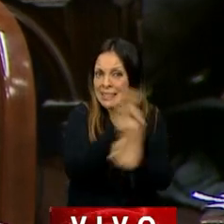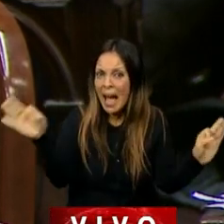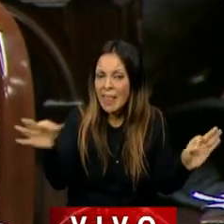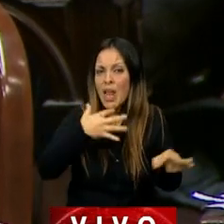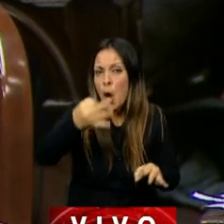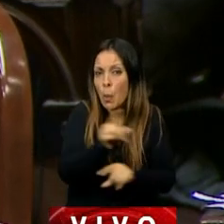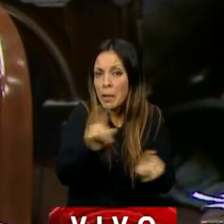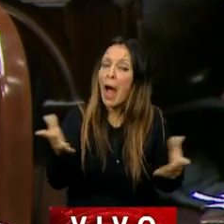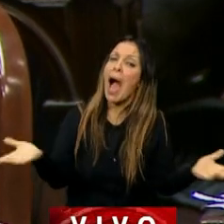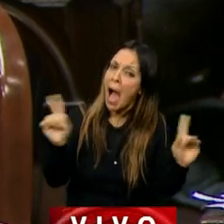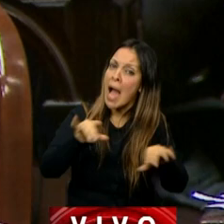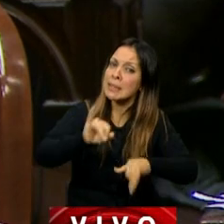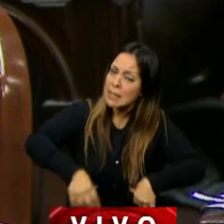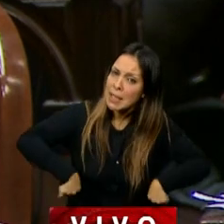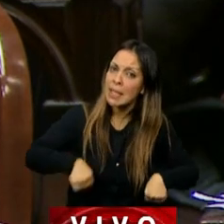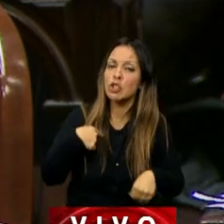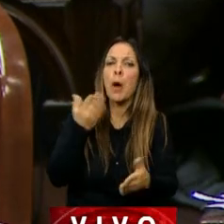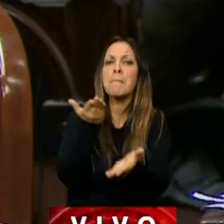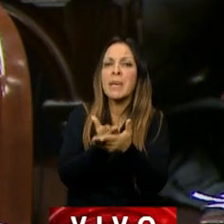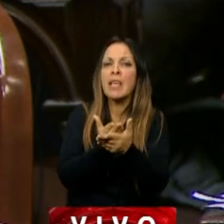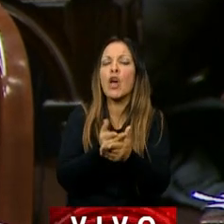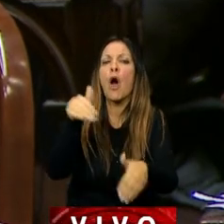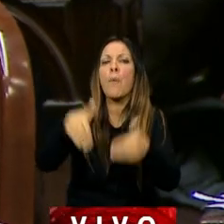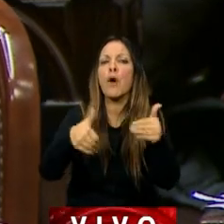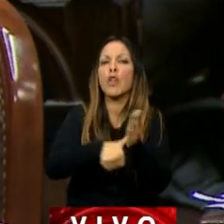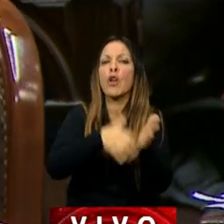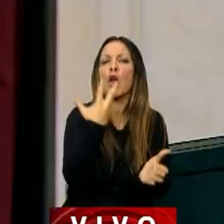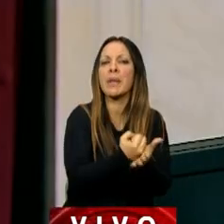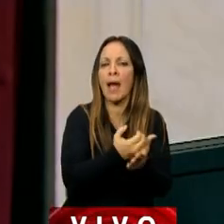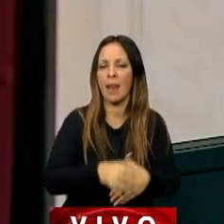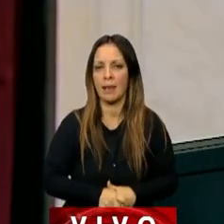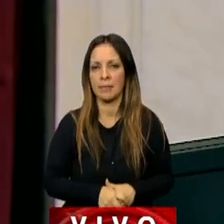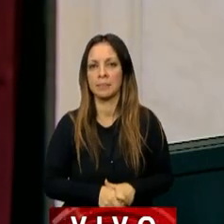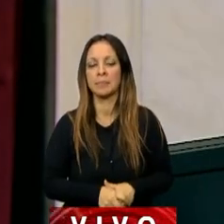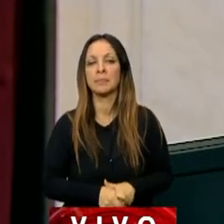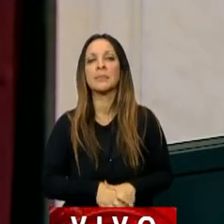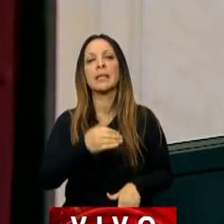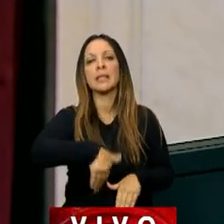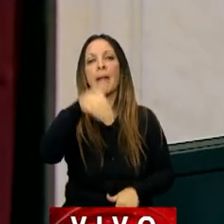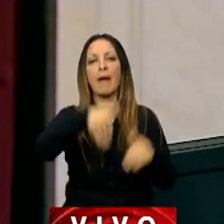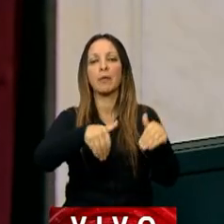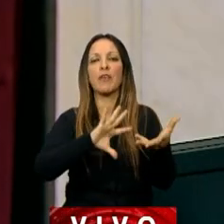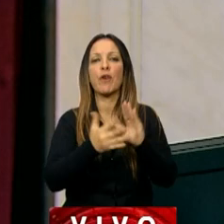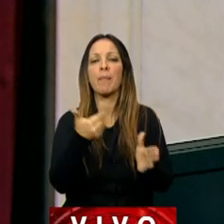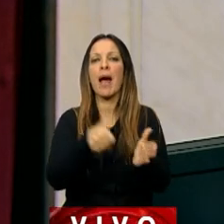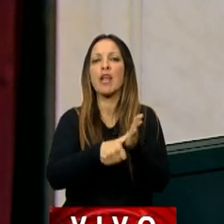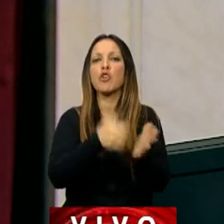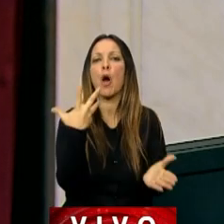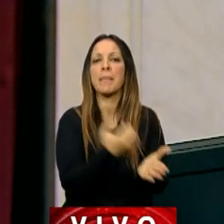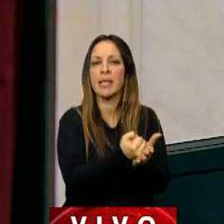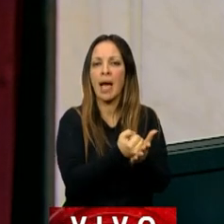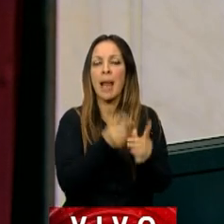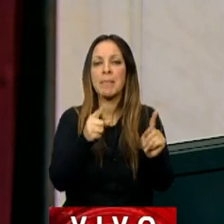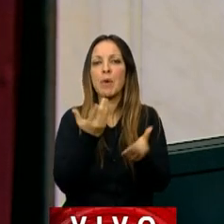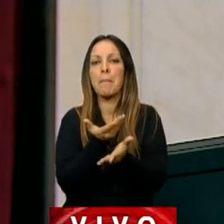que no hicieron, para ellos, presidente, solicito el voto nominal. Muchas gracias. Se va a votar de manera nominal el pedido